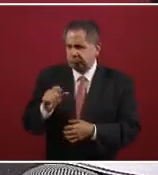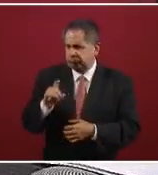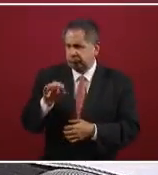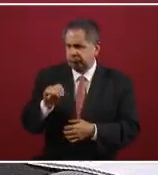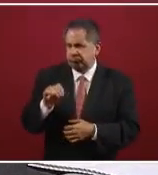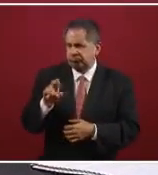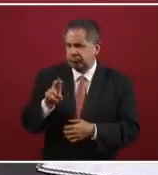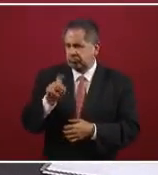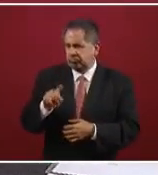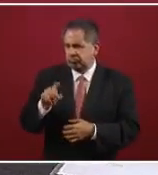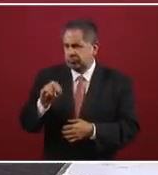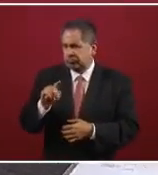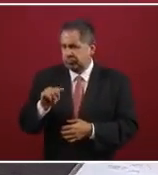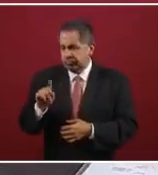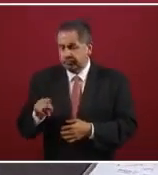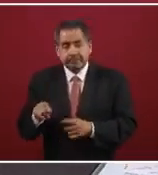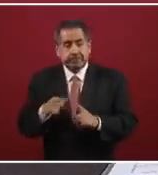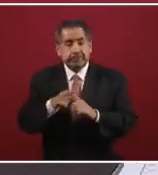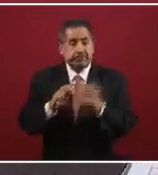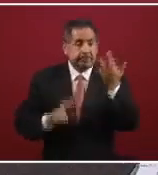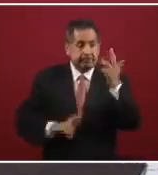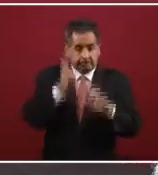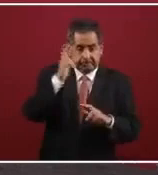después de la revolución